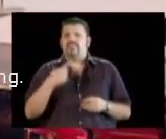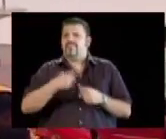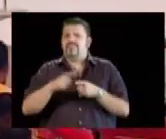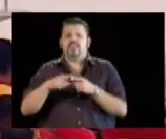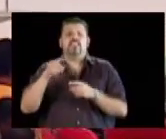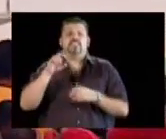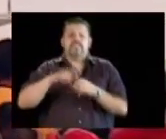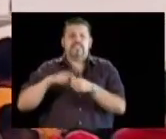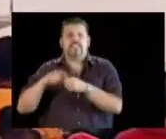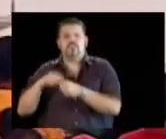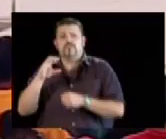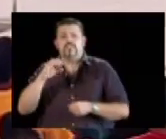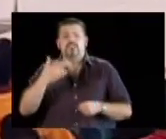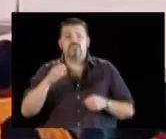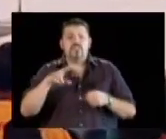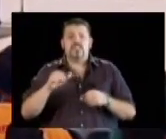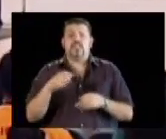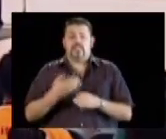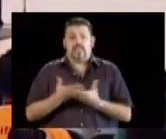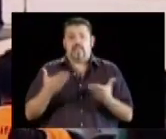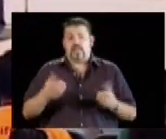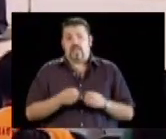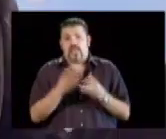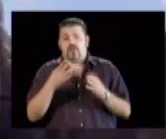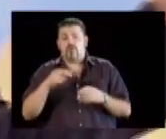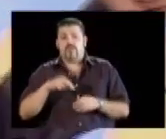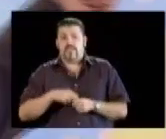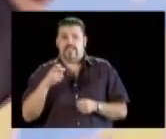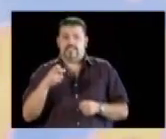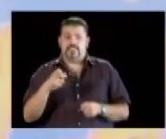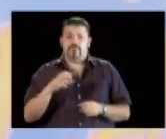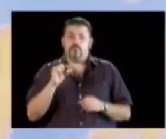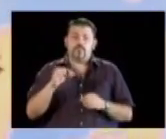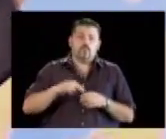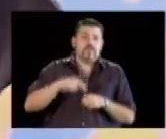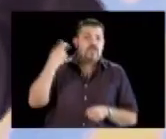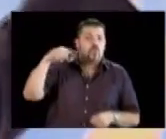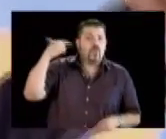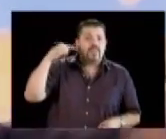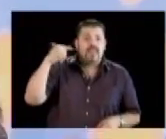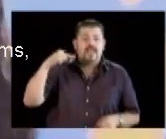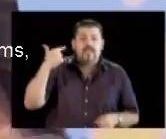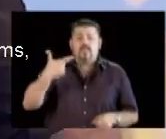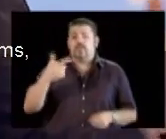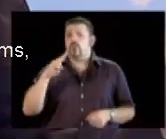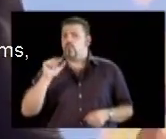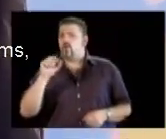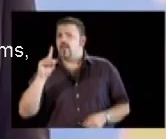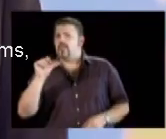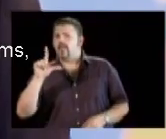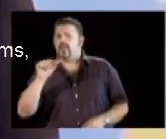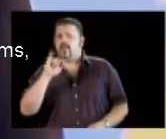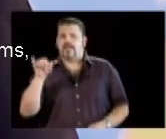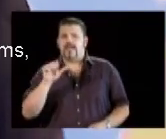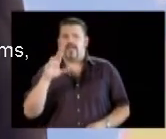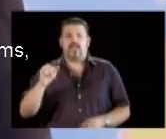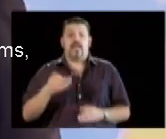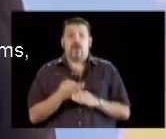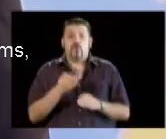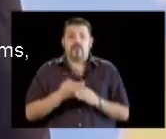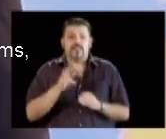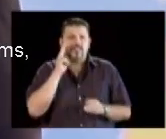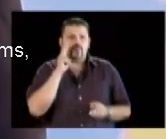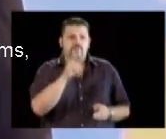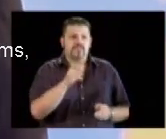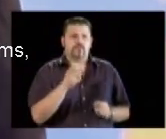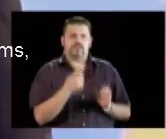chino. En este momento en Guadalajara, además, como esto que estamos empezando a ver aquí nacer, un lugar espectacular, unas